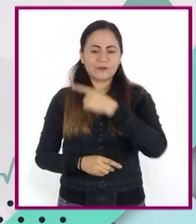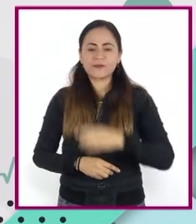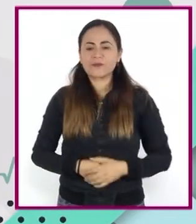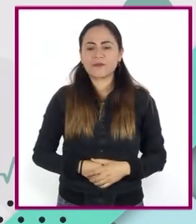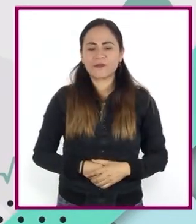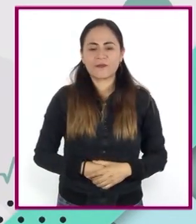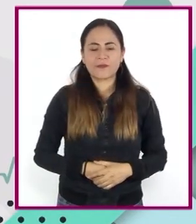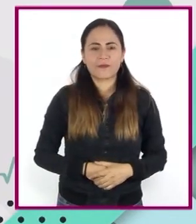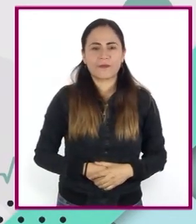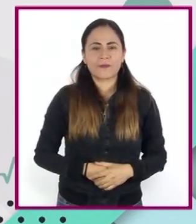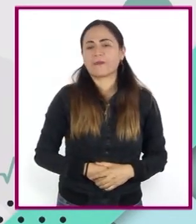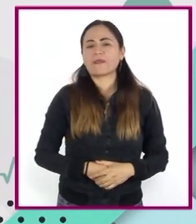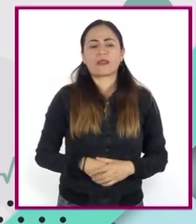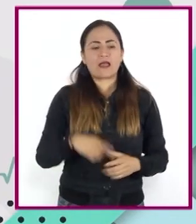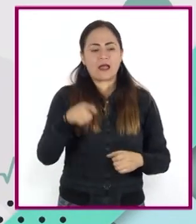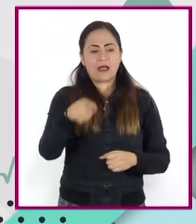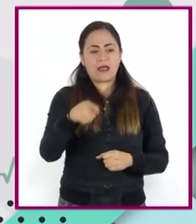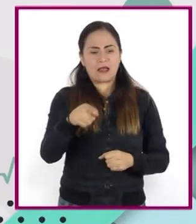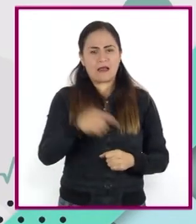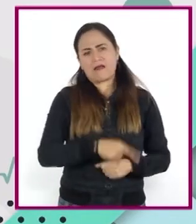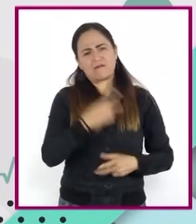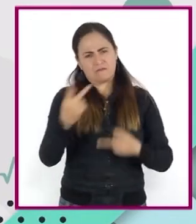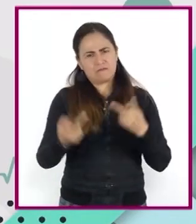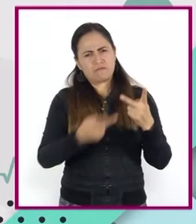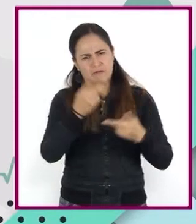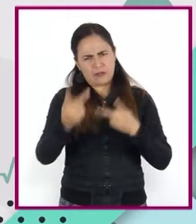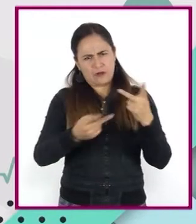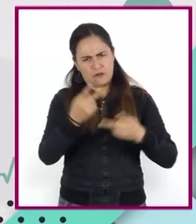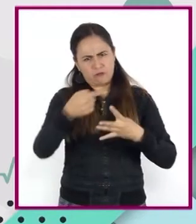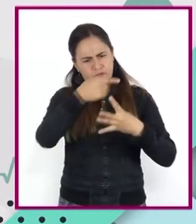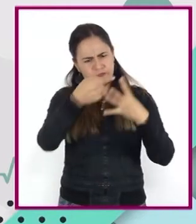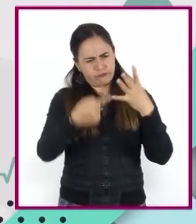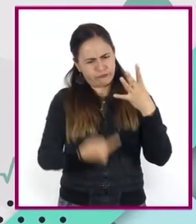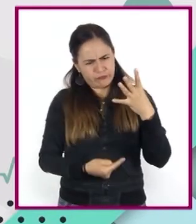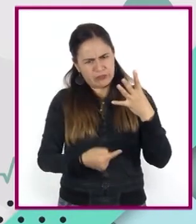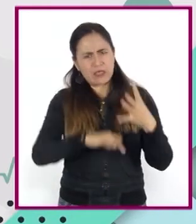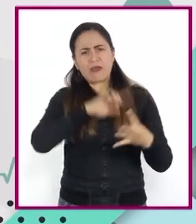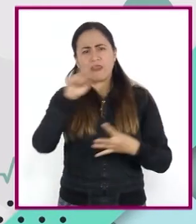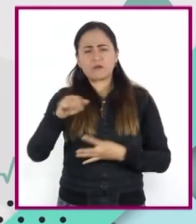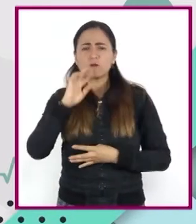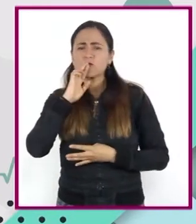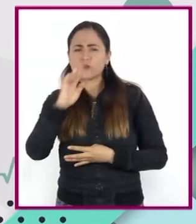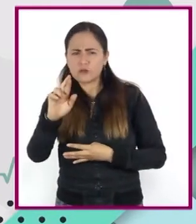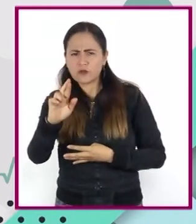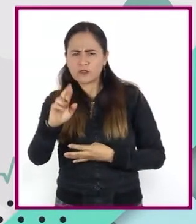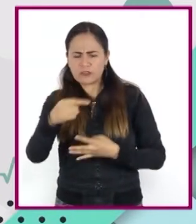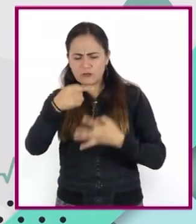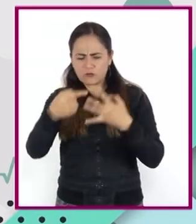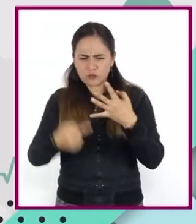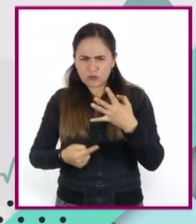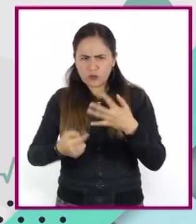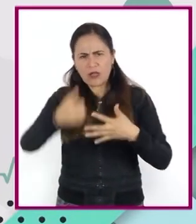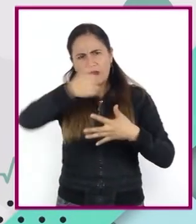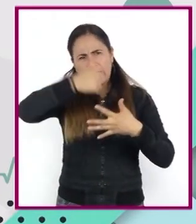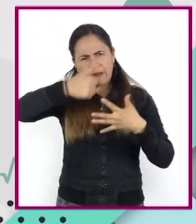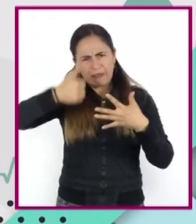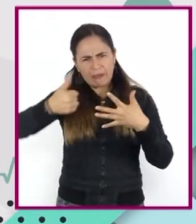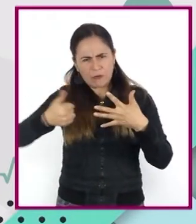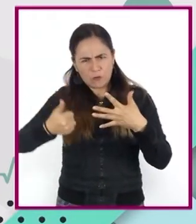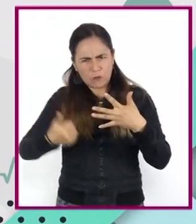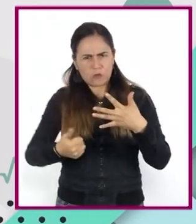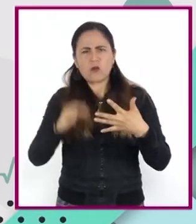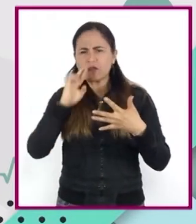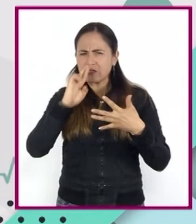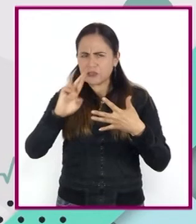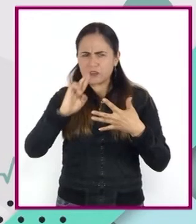se procedió a completar la tabla correspondiente, sumando el número de veces que respondieron a cada una de las categorías de la